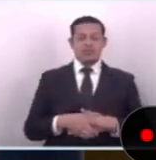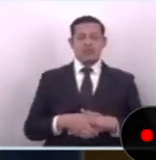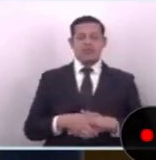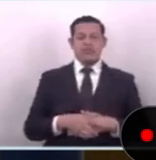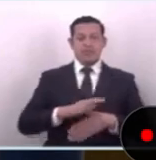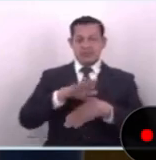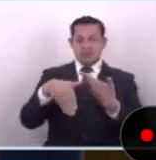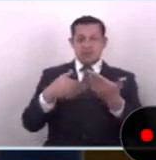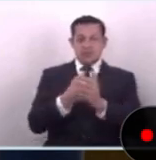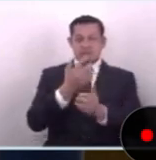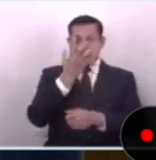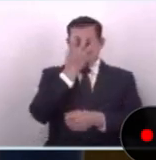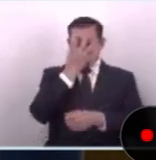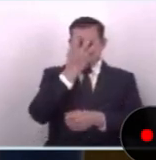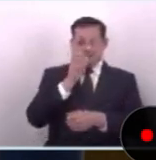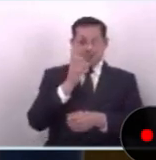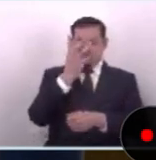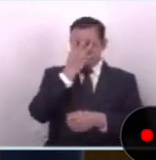todos esos